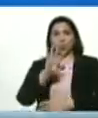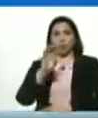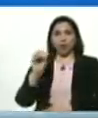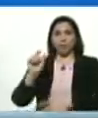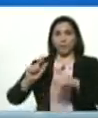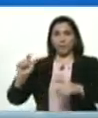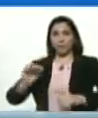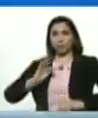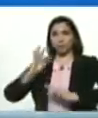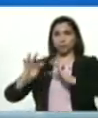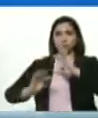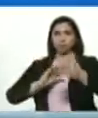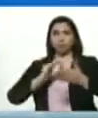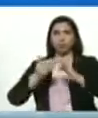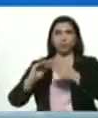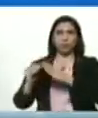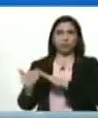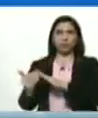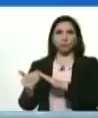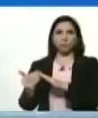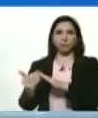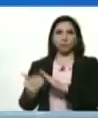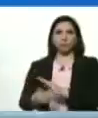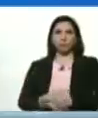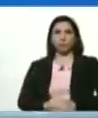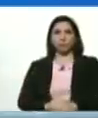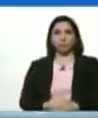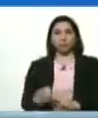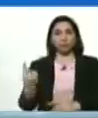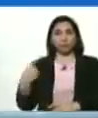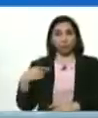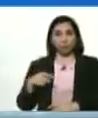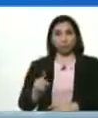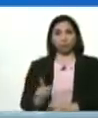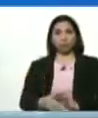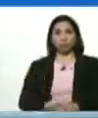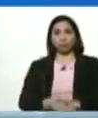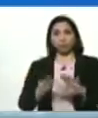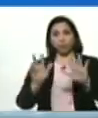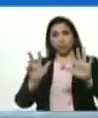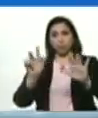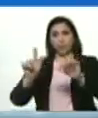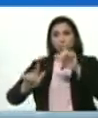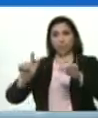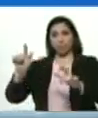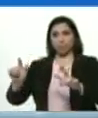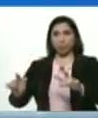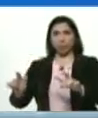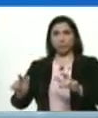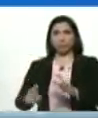casos de transmisión comunitario tenemos ocho casos